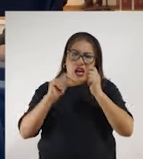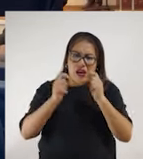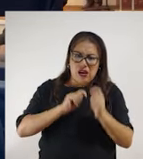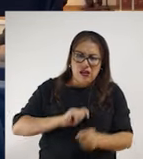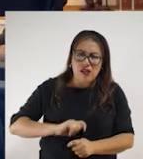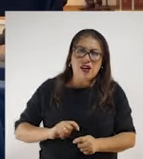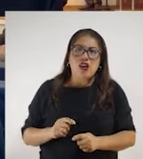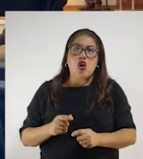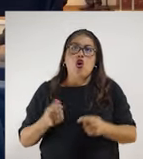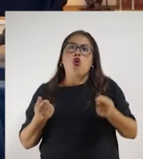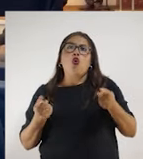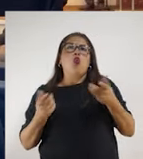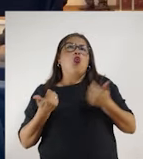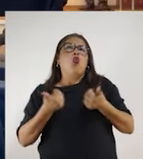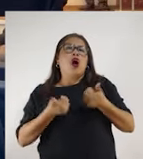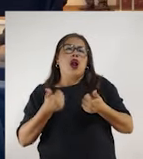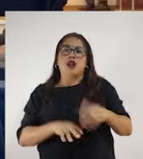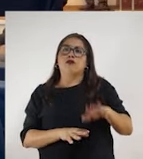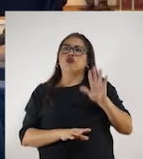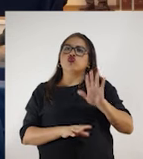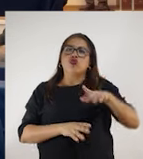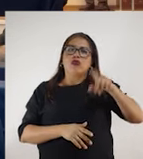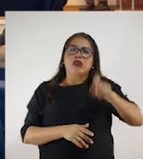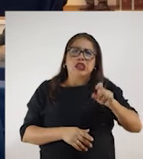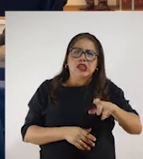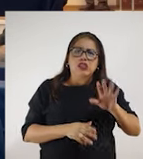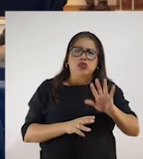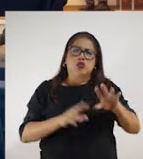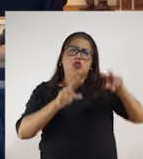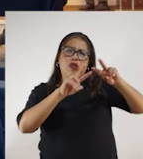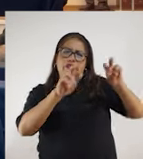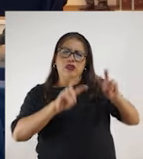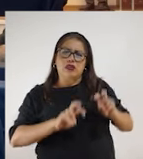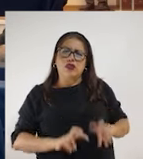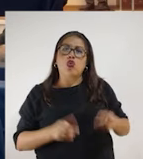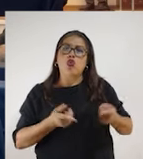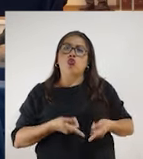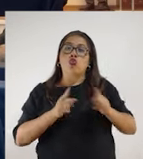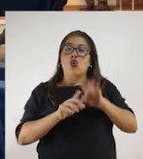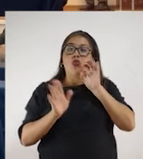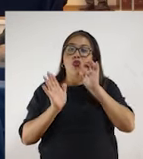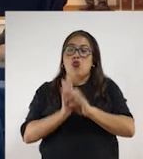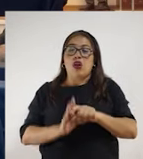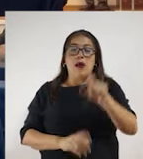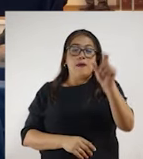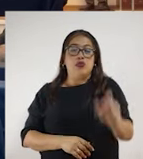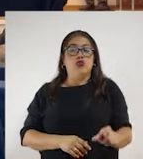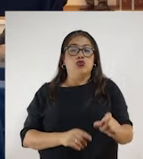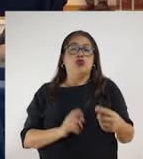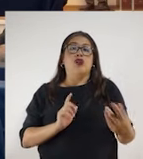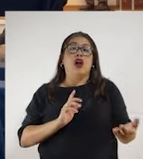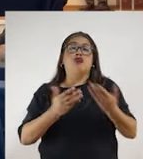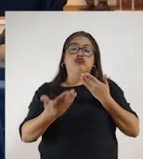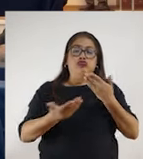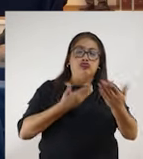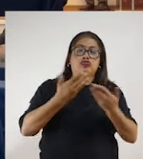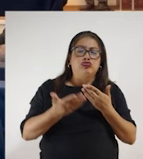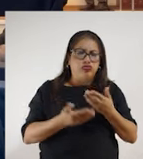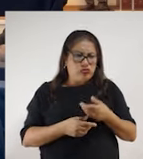configura con la deficiencia, el diagnóstico, pero cuando la persona interactúa